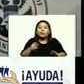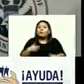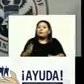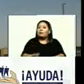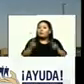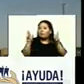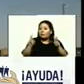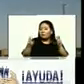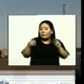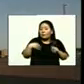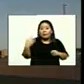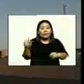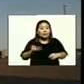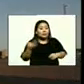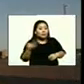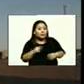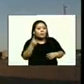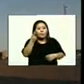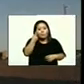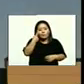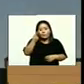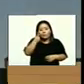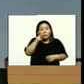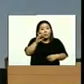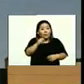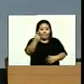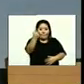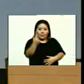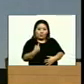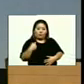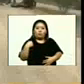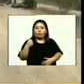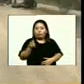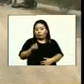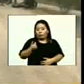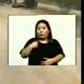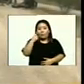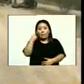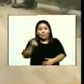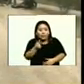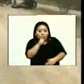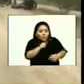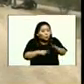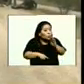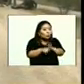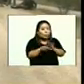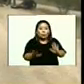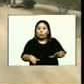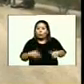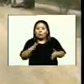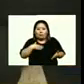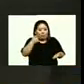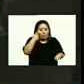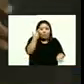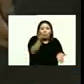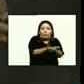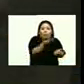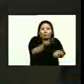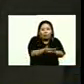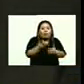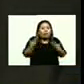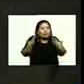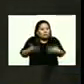Por ellas se confería mayor discreción a los oficiales de inmigración para deportar a inmigrantes que no tuvieran cómo probar que habían